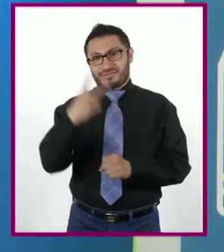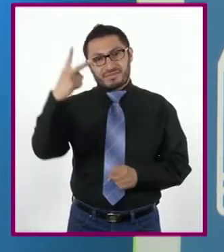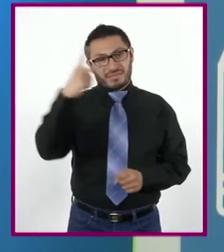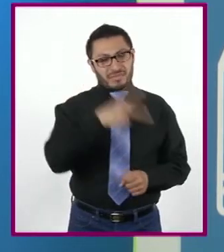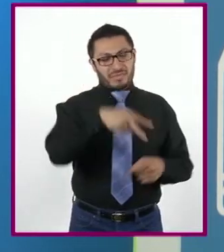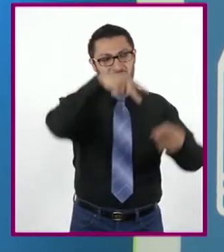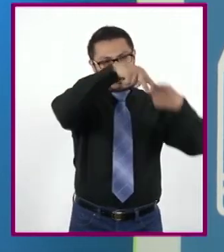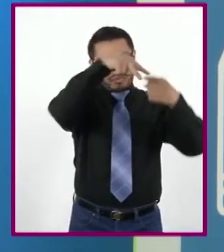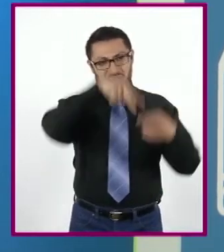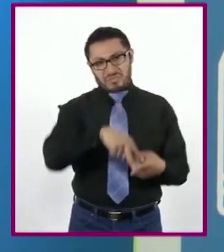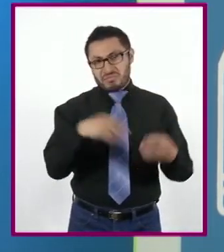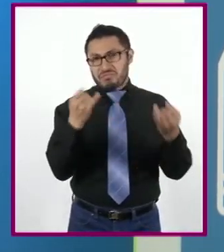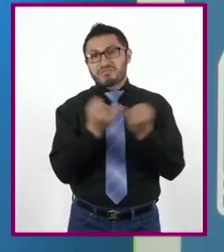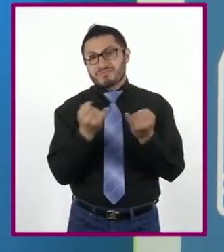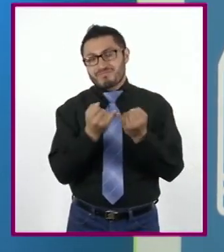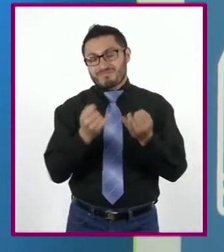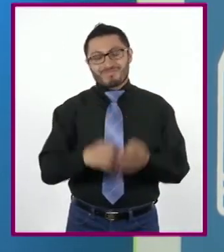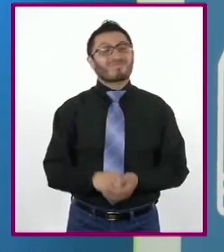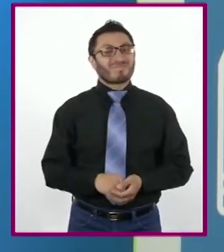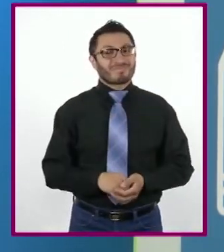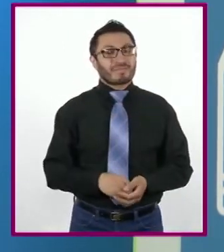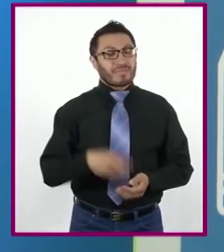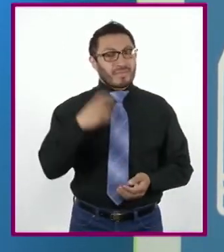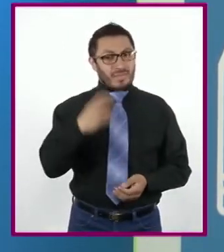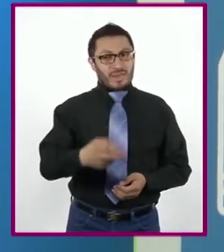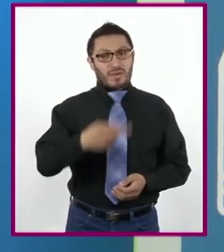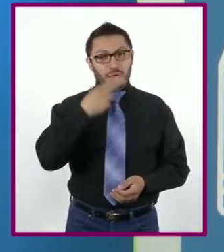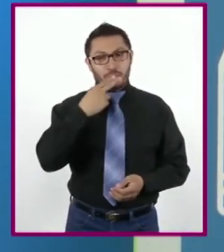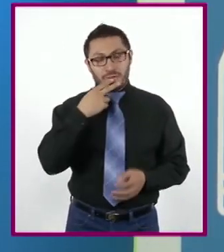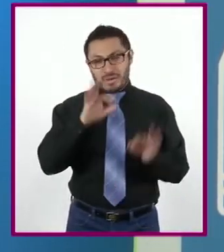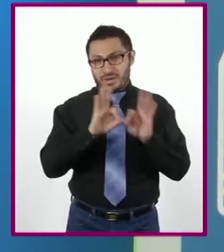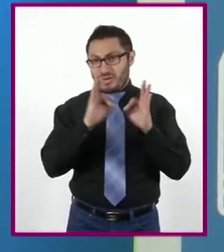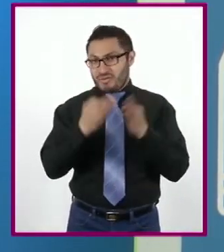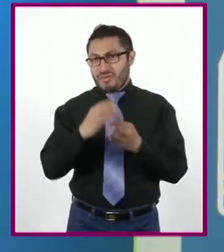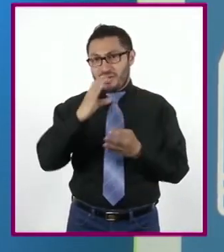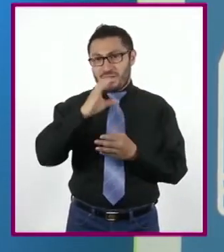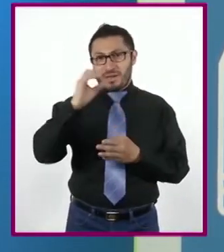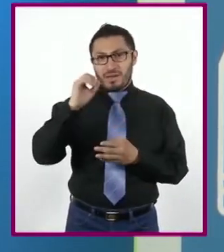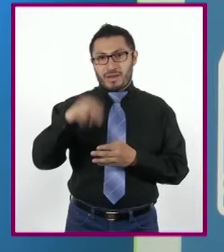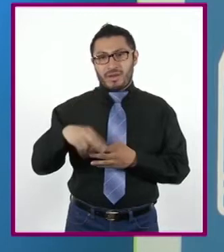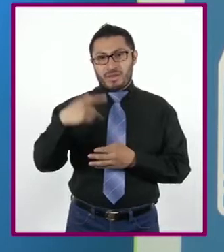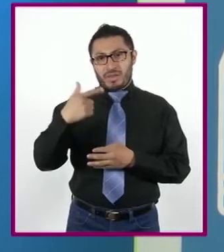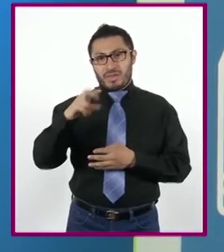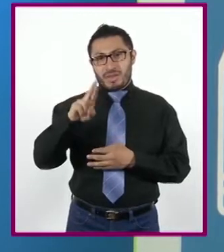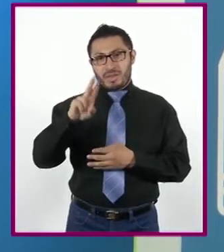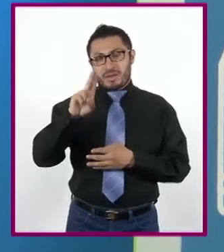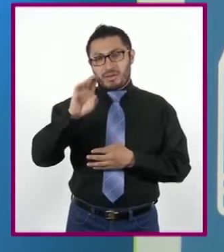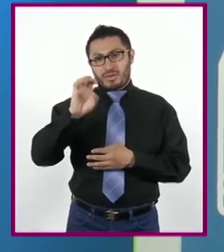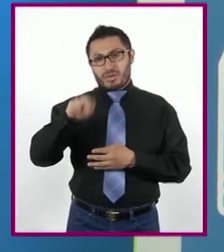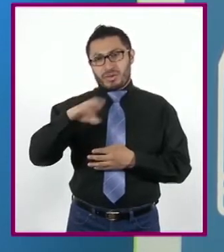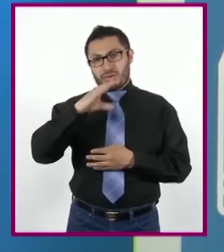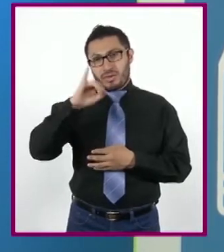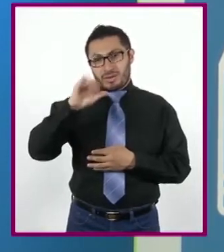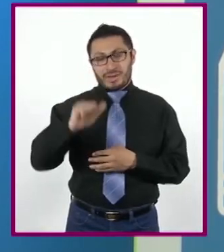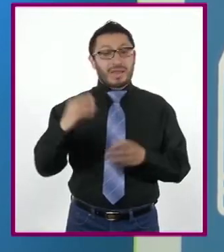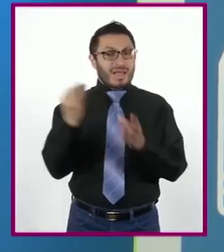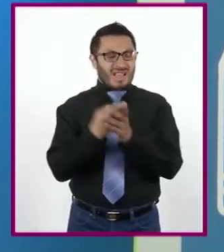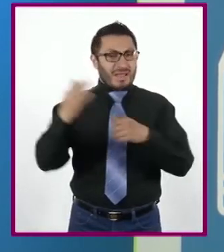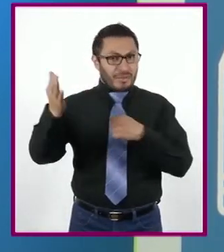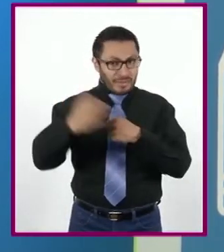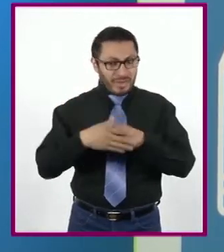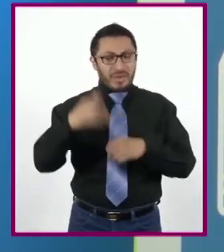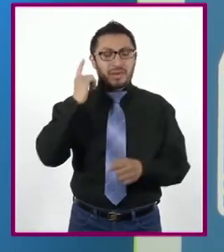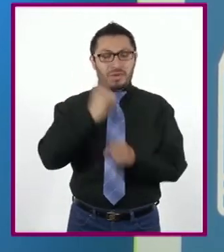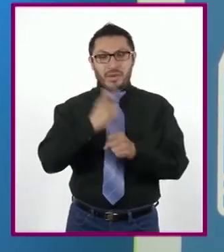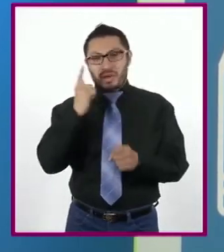congruentes? Para eso nos sirven los criterios de congruencia. En próximas sesiones